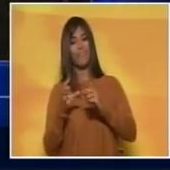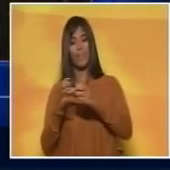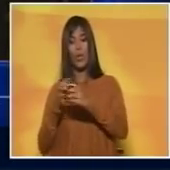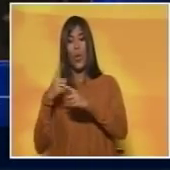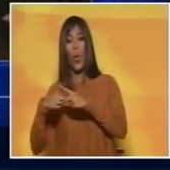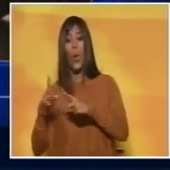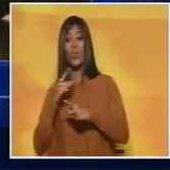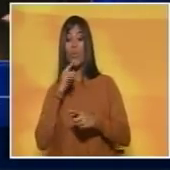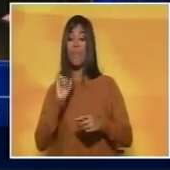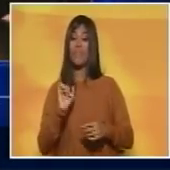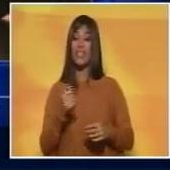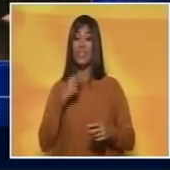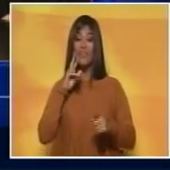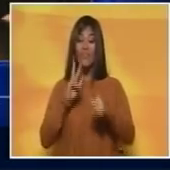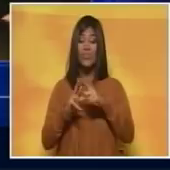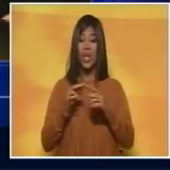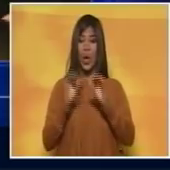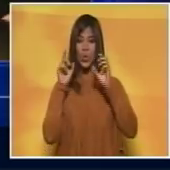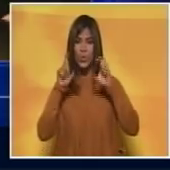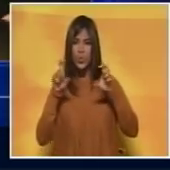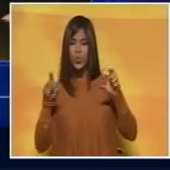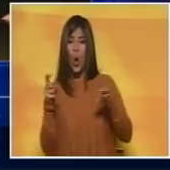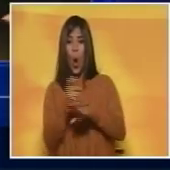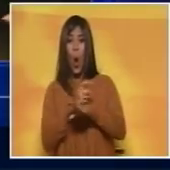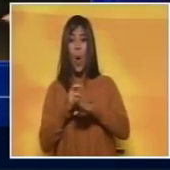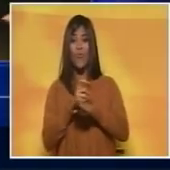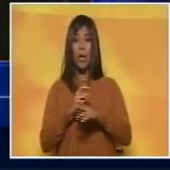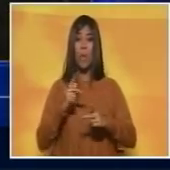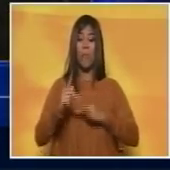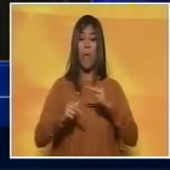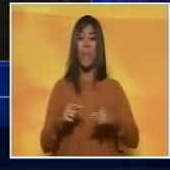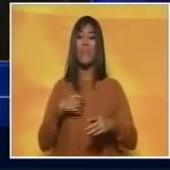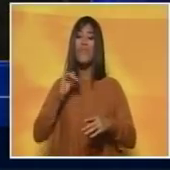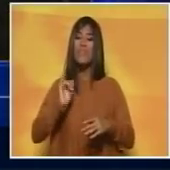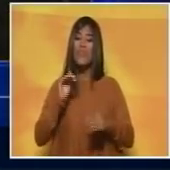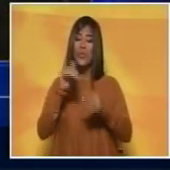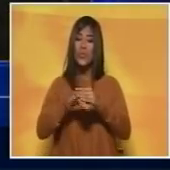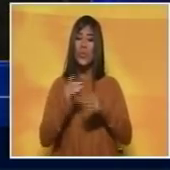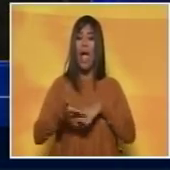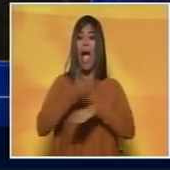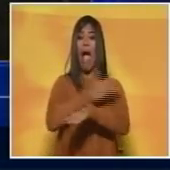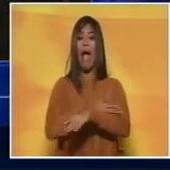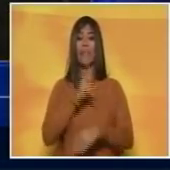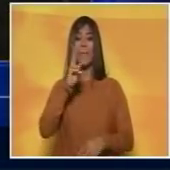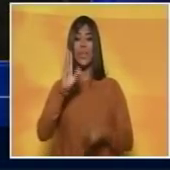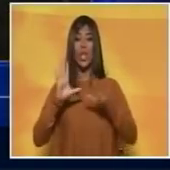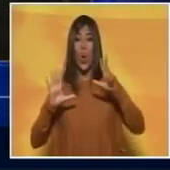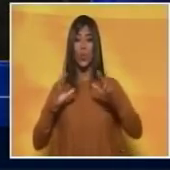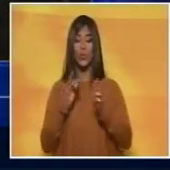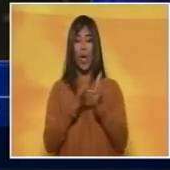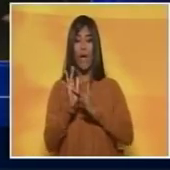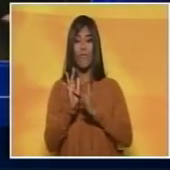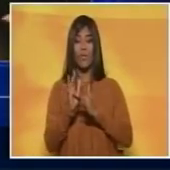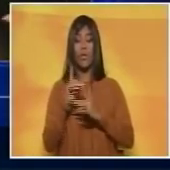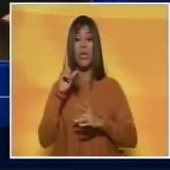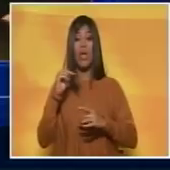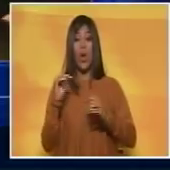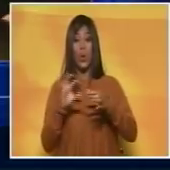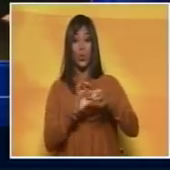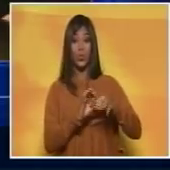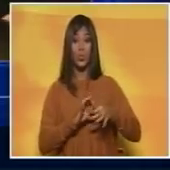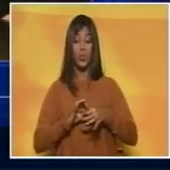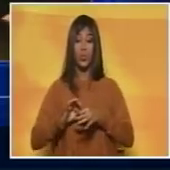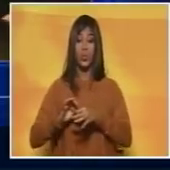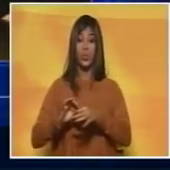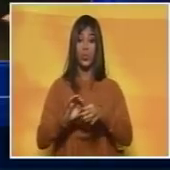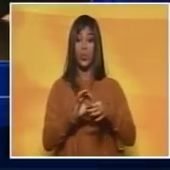con vistas a la formación de un gobierno de progreso tras las elecciones parlamentarias del pasado 28 de abril. A cambio de que Unidas